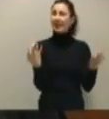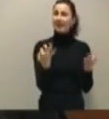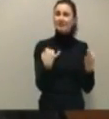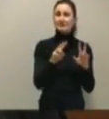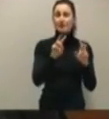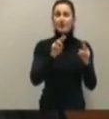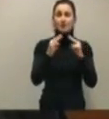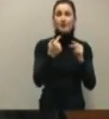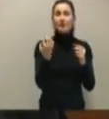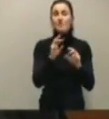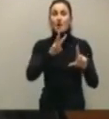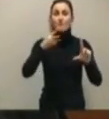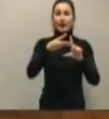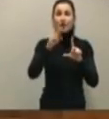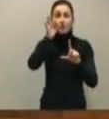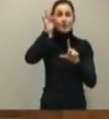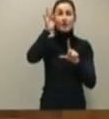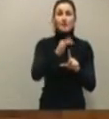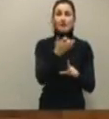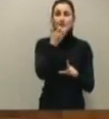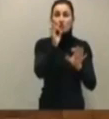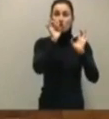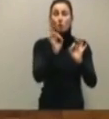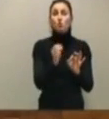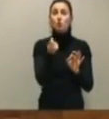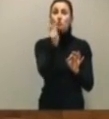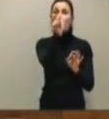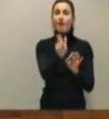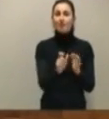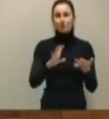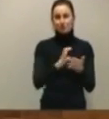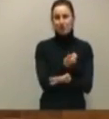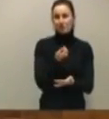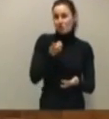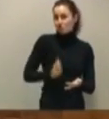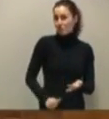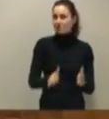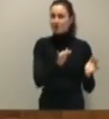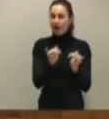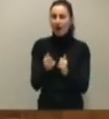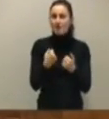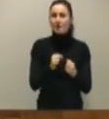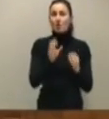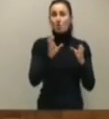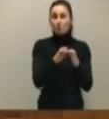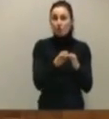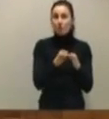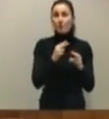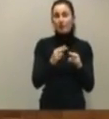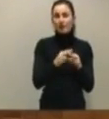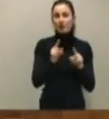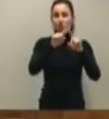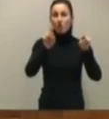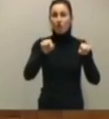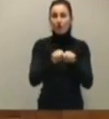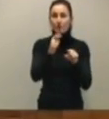transparencia, lo primero que tiene que hacer es entrar en nuestra página web y ver si están colocados los sueldos de todos los que cobramos del grupo parlamentario. Los